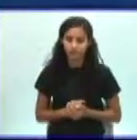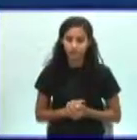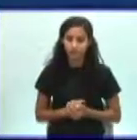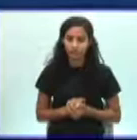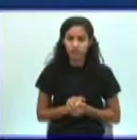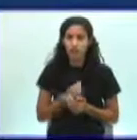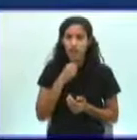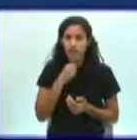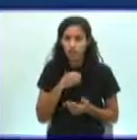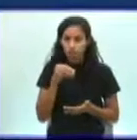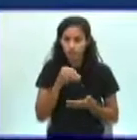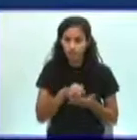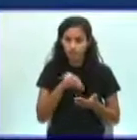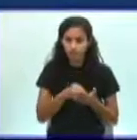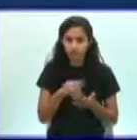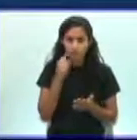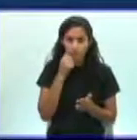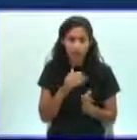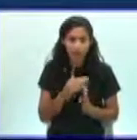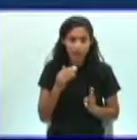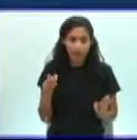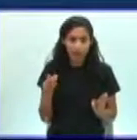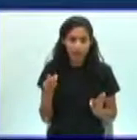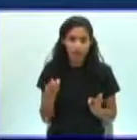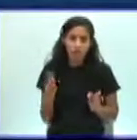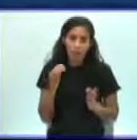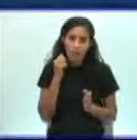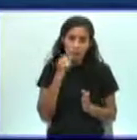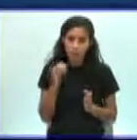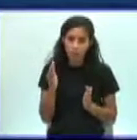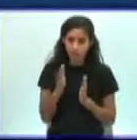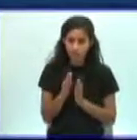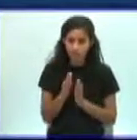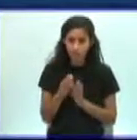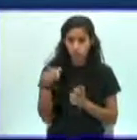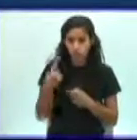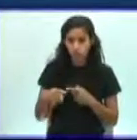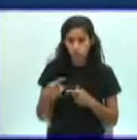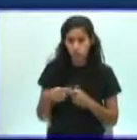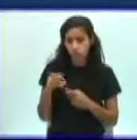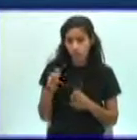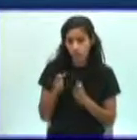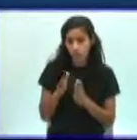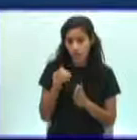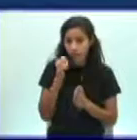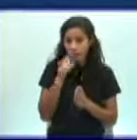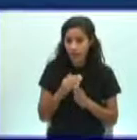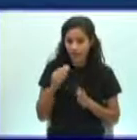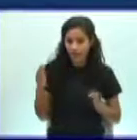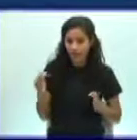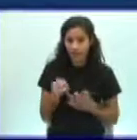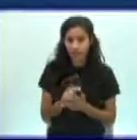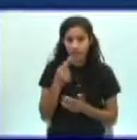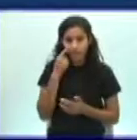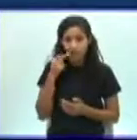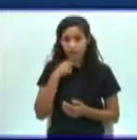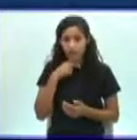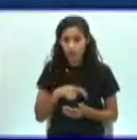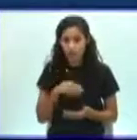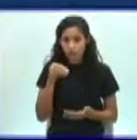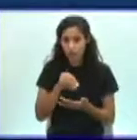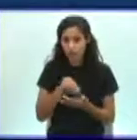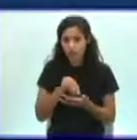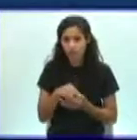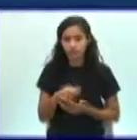Ordenar de mayor a menor y de menor a mayor. Fíjense en el ejemplo que les